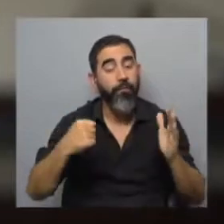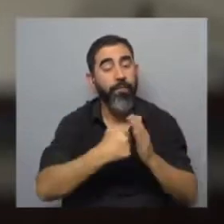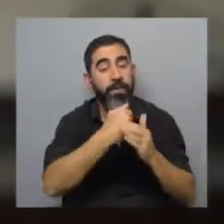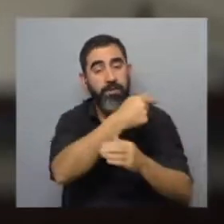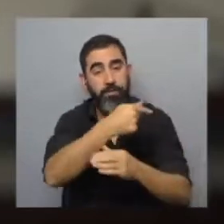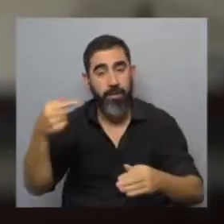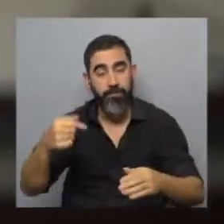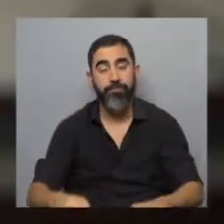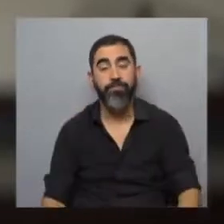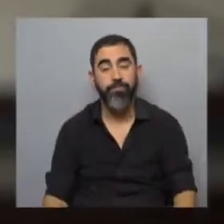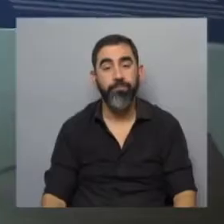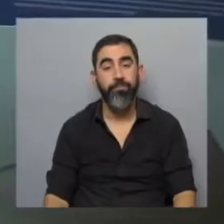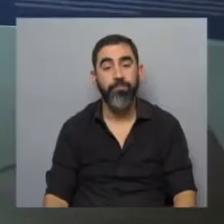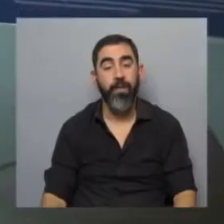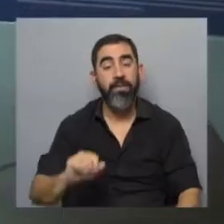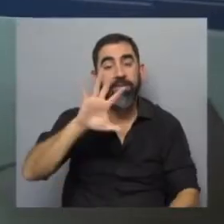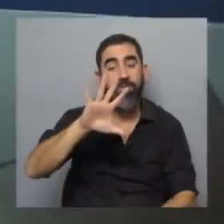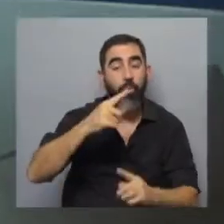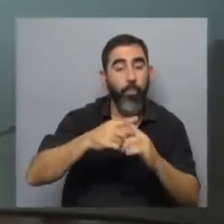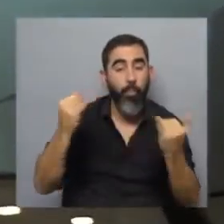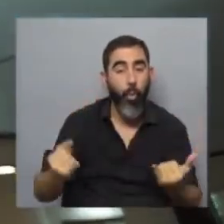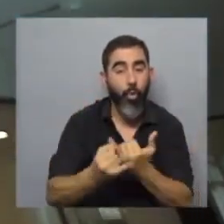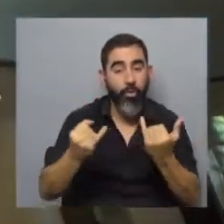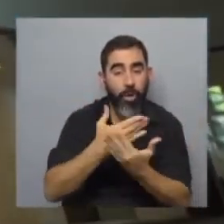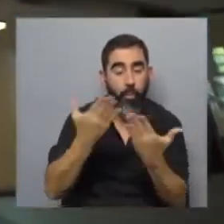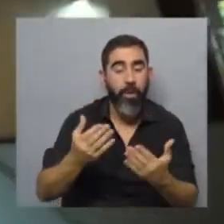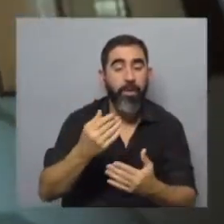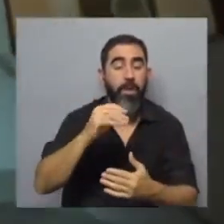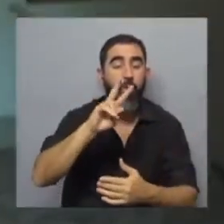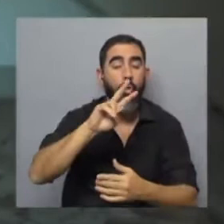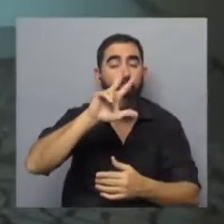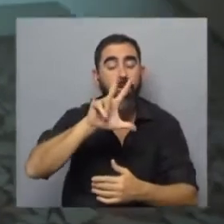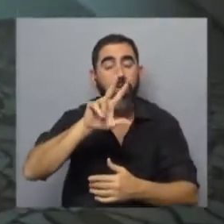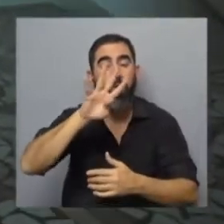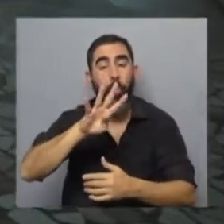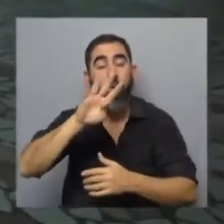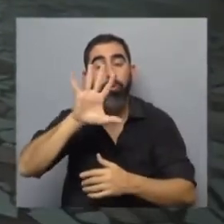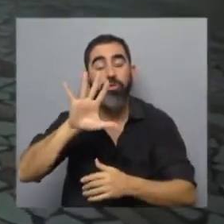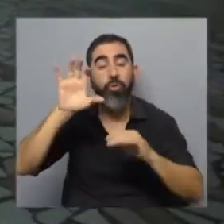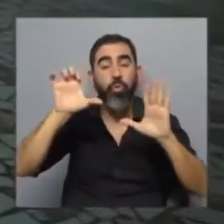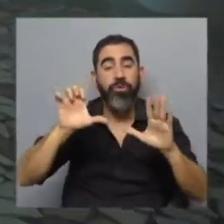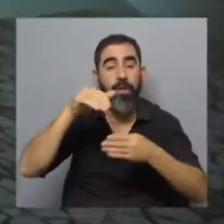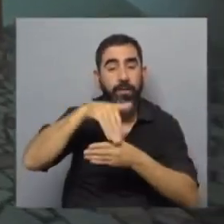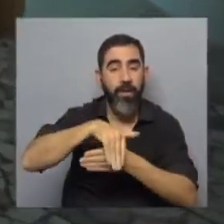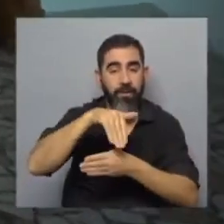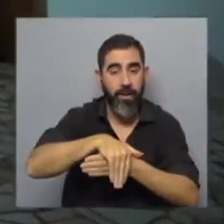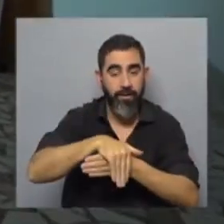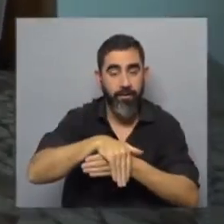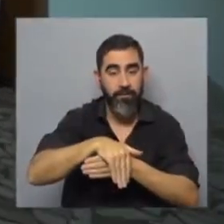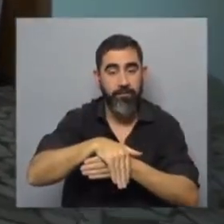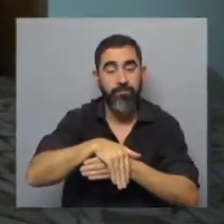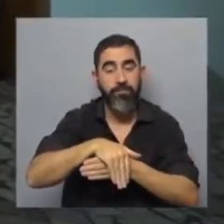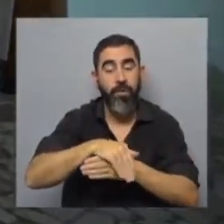semana. Tendremos 5 funciones, 14, 15, 16, 17 y 18 horas, con